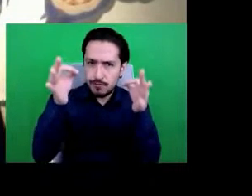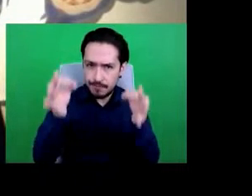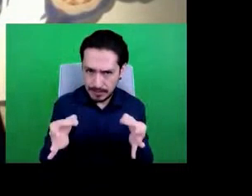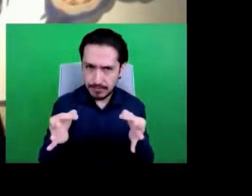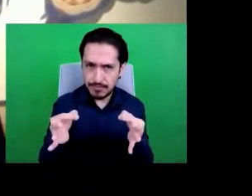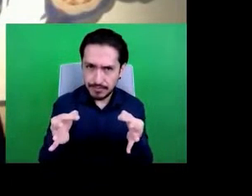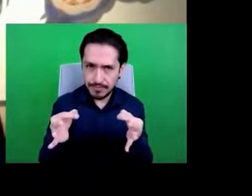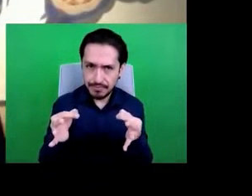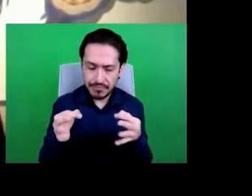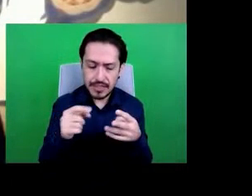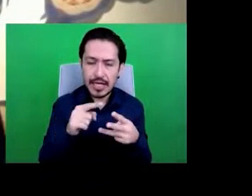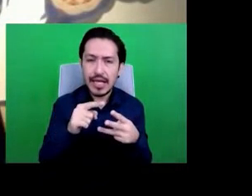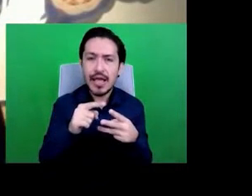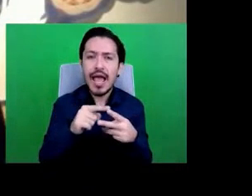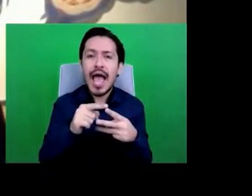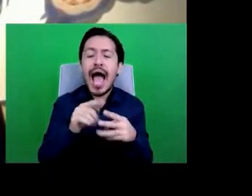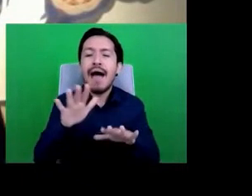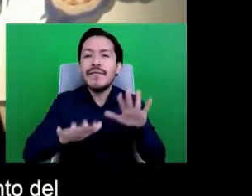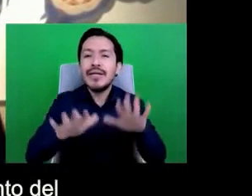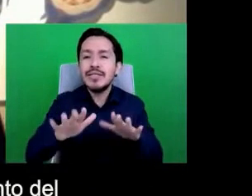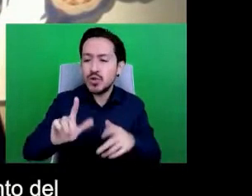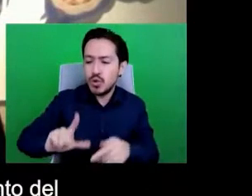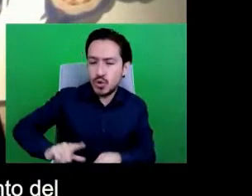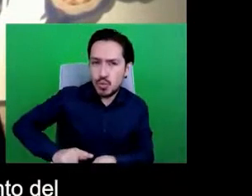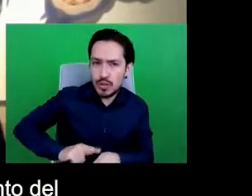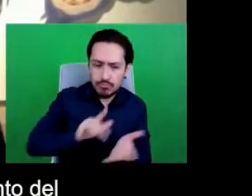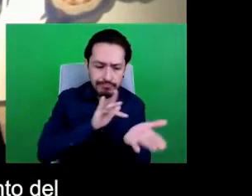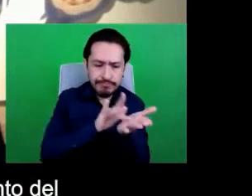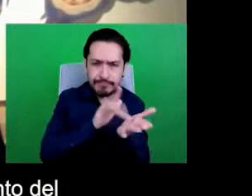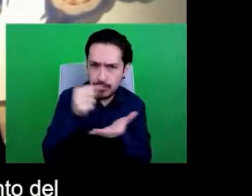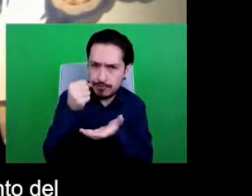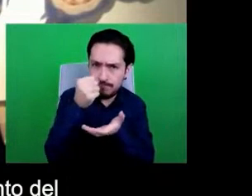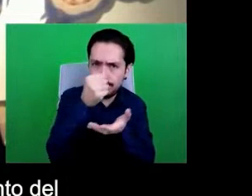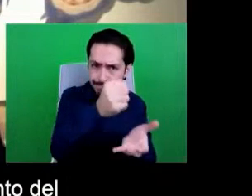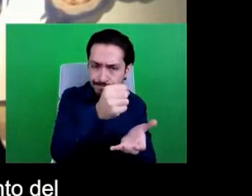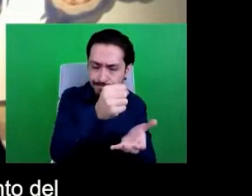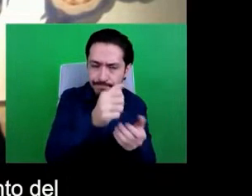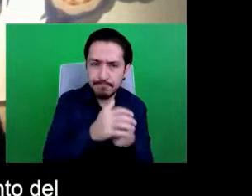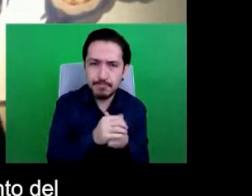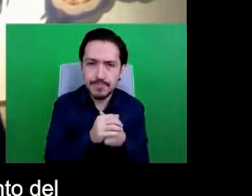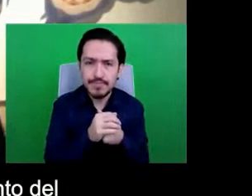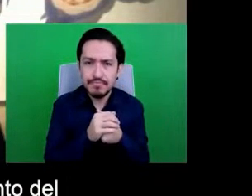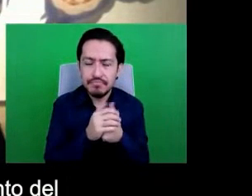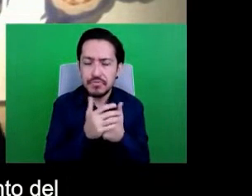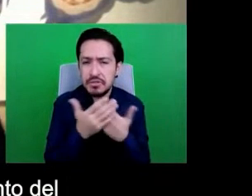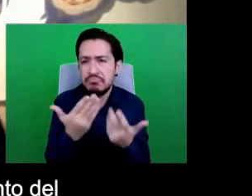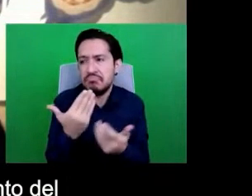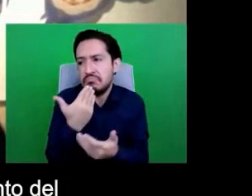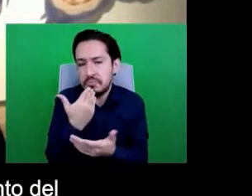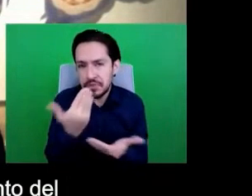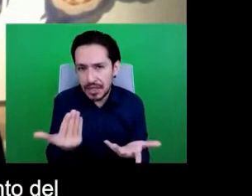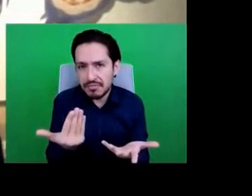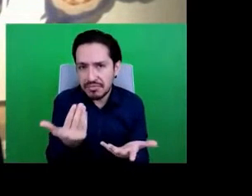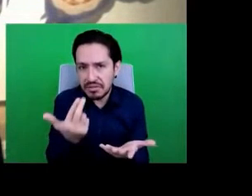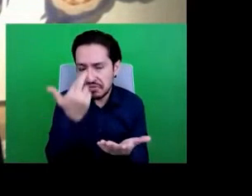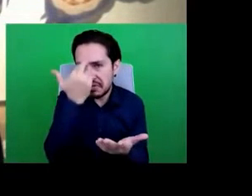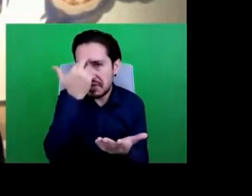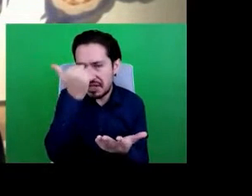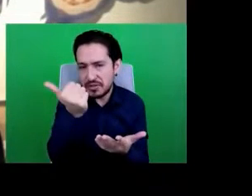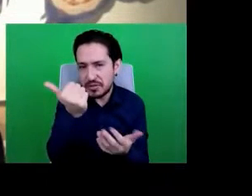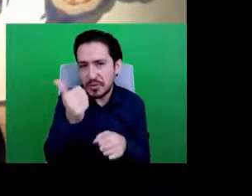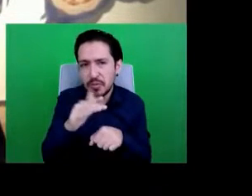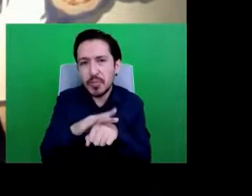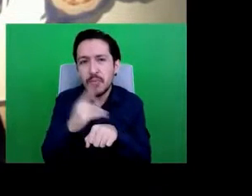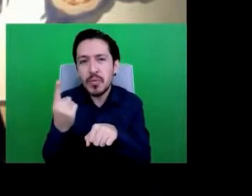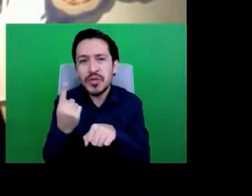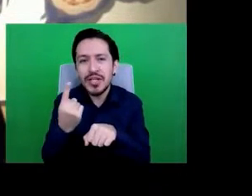veces es subsidiada por el gobierno y con razón, porque el propósito del financiamiento del gobierno en las